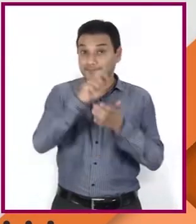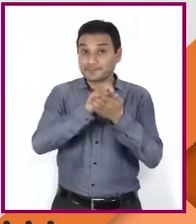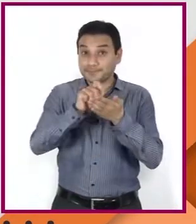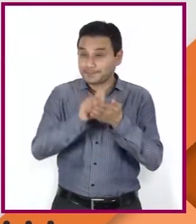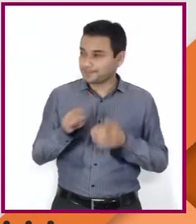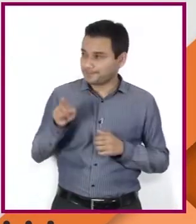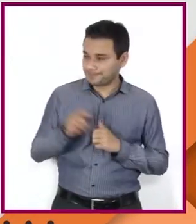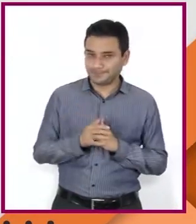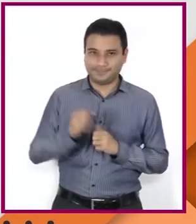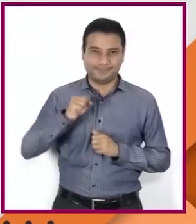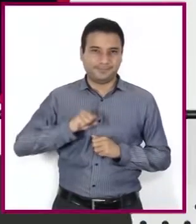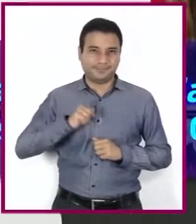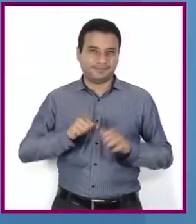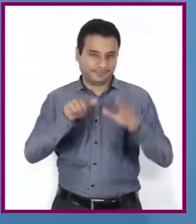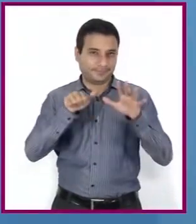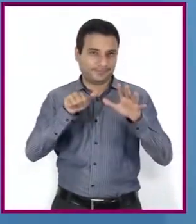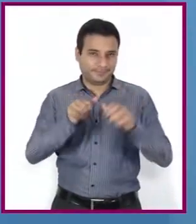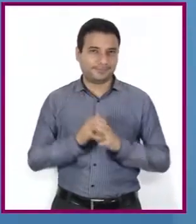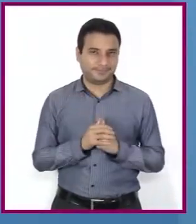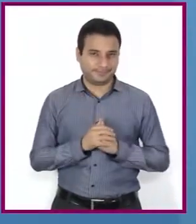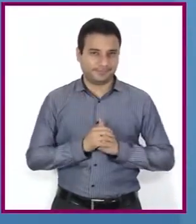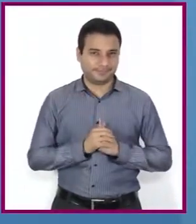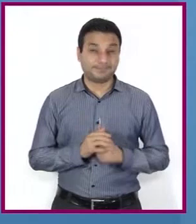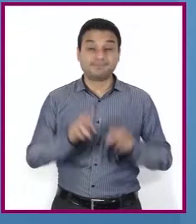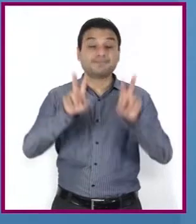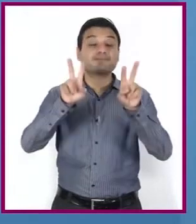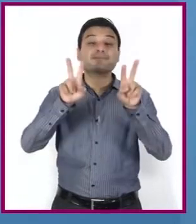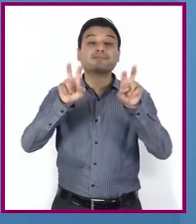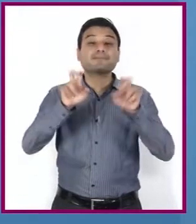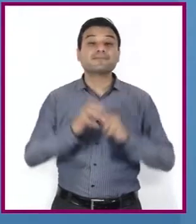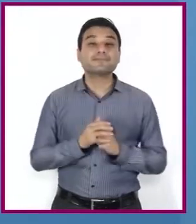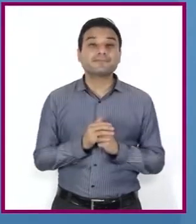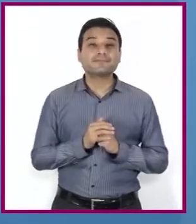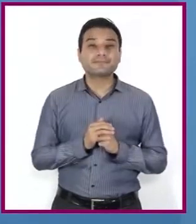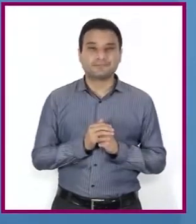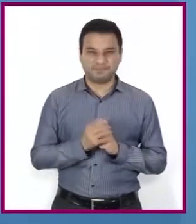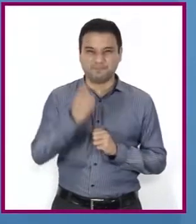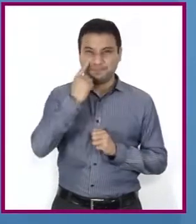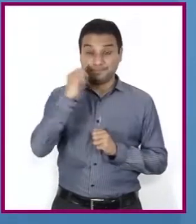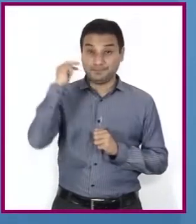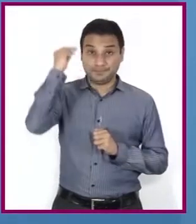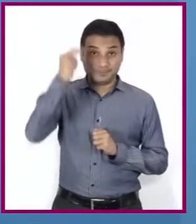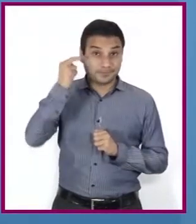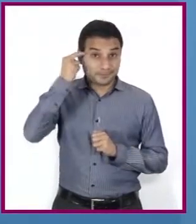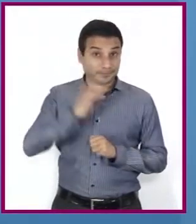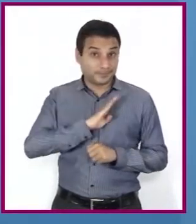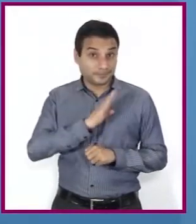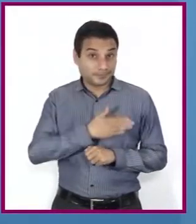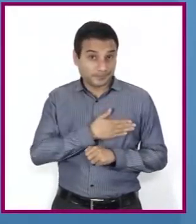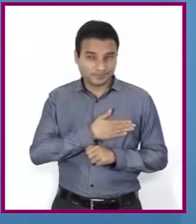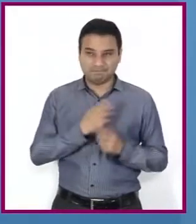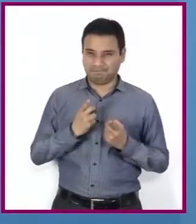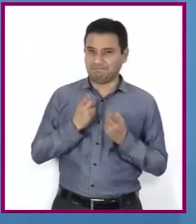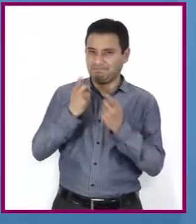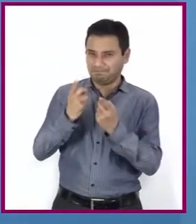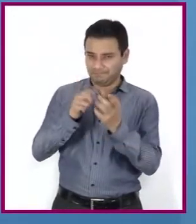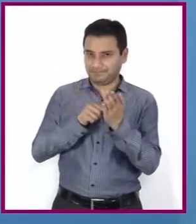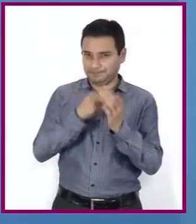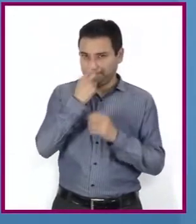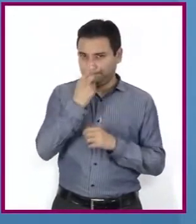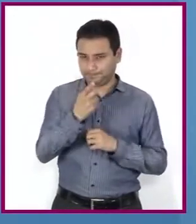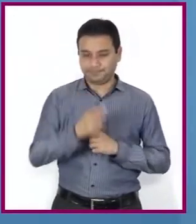XVI. En específico, la dedicatoria que hizo el autor al rey de España, Carlos I. El texto dice: